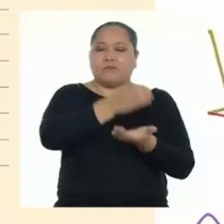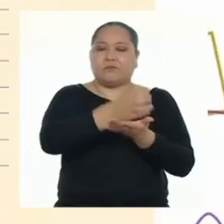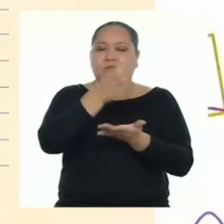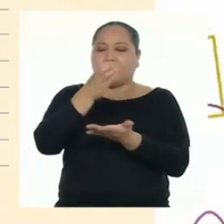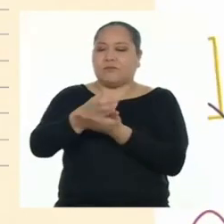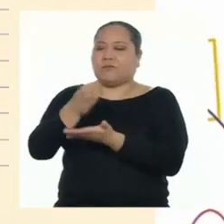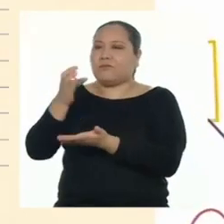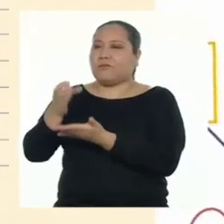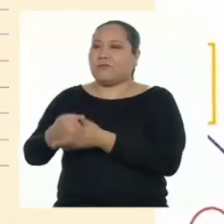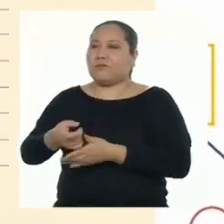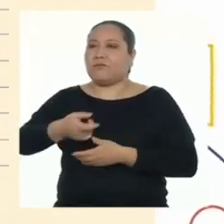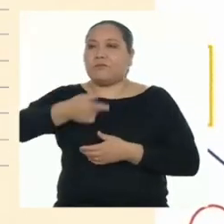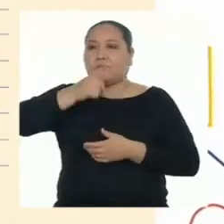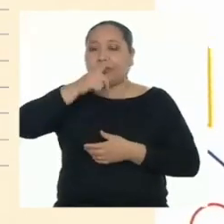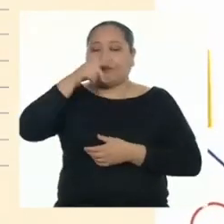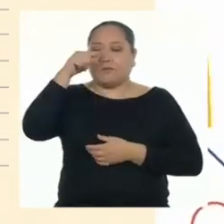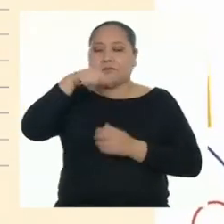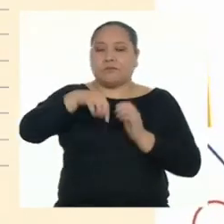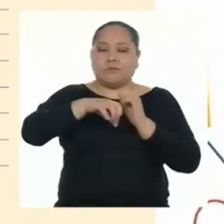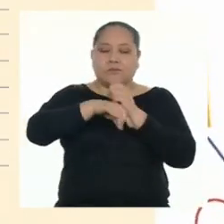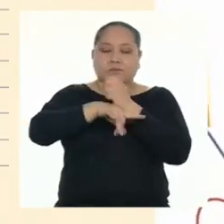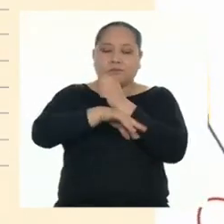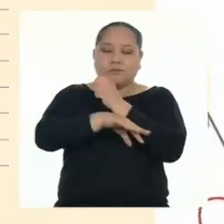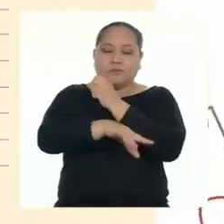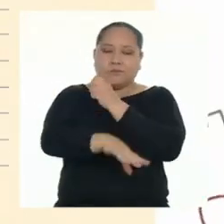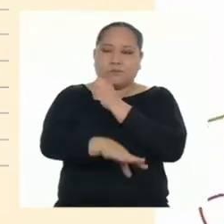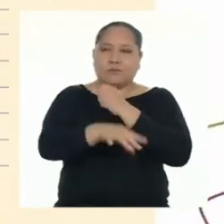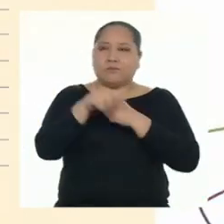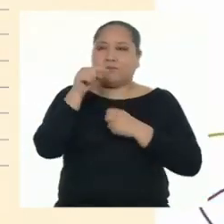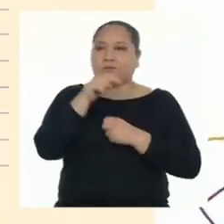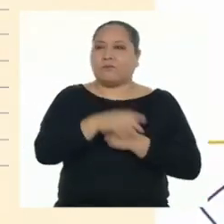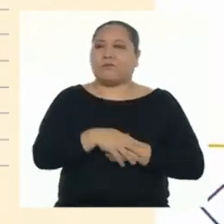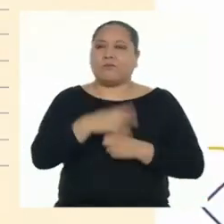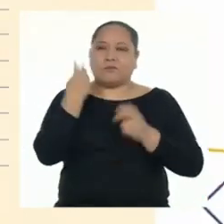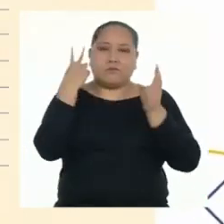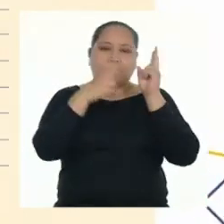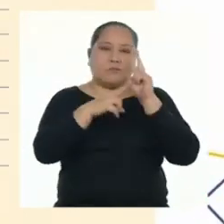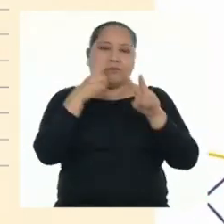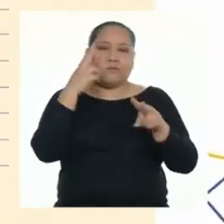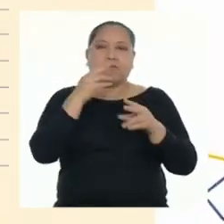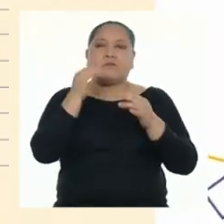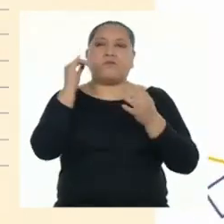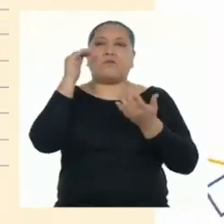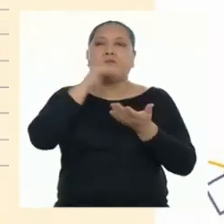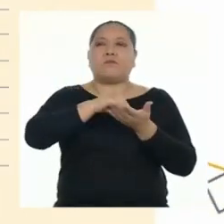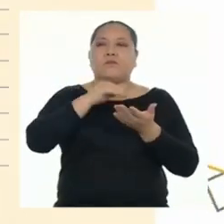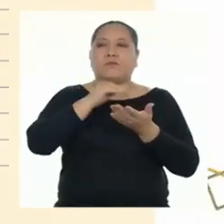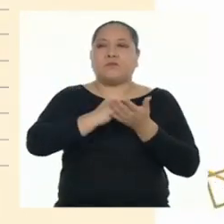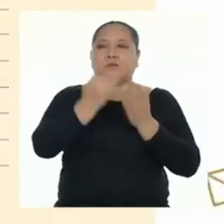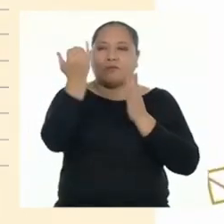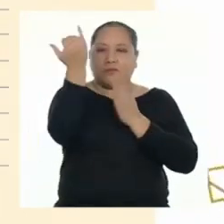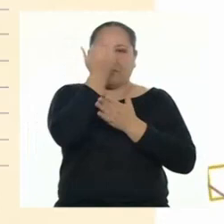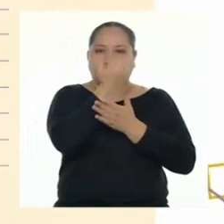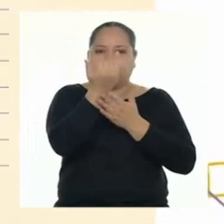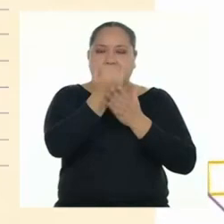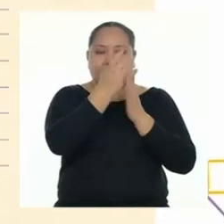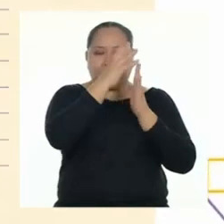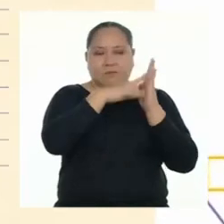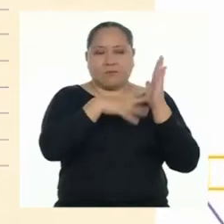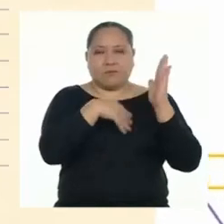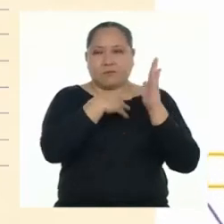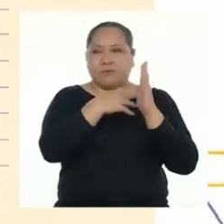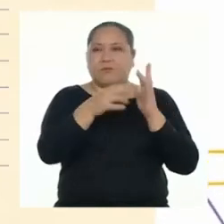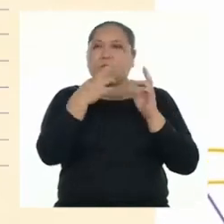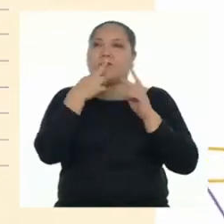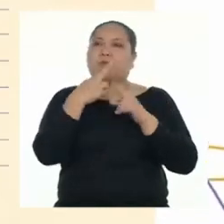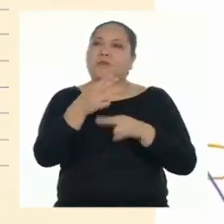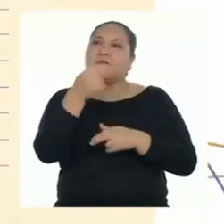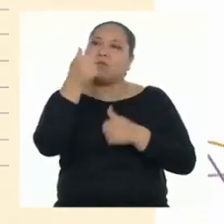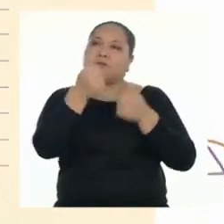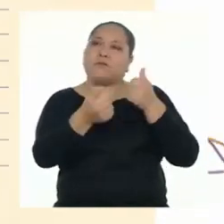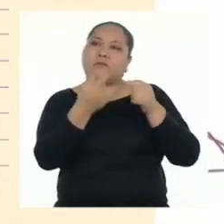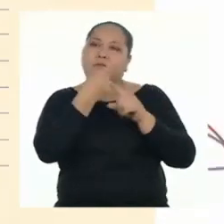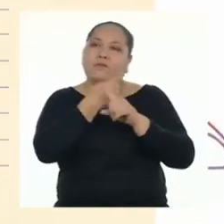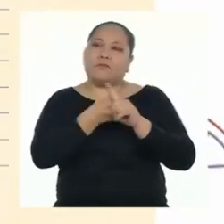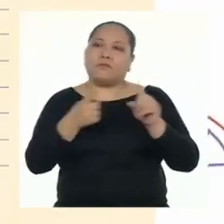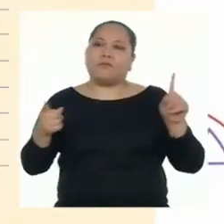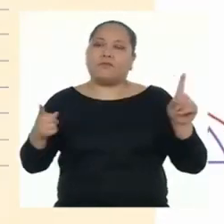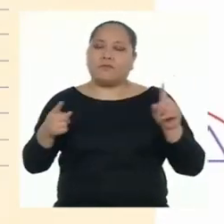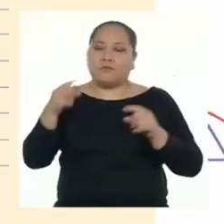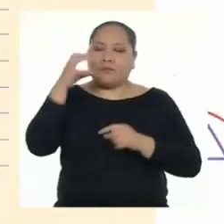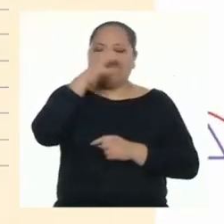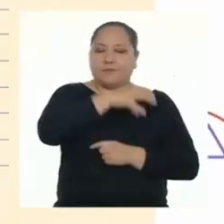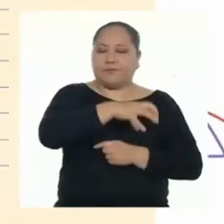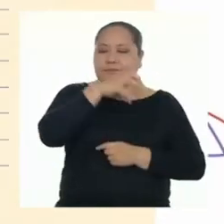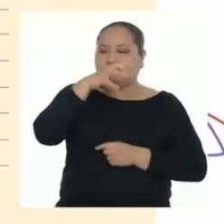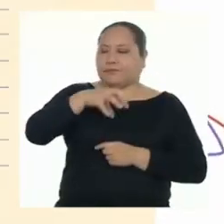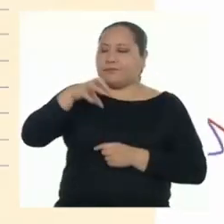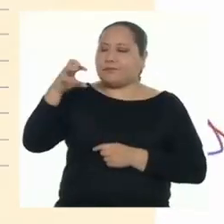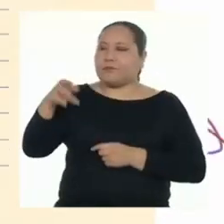de agua y el crecimiento de la raíz de la cebolla. Veamos nuevamente la gráfica y responde lo siguiente. ¿Qué diferencia encuentras entre